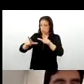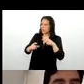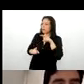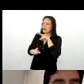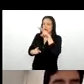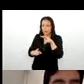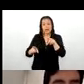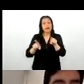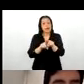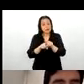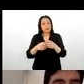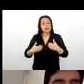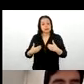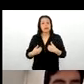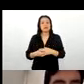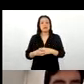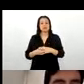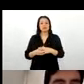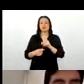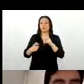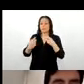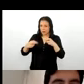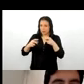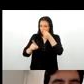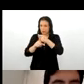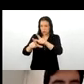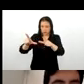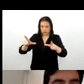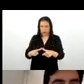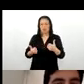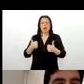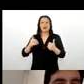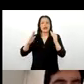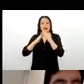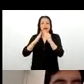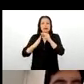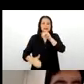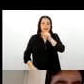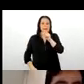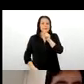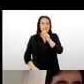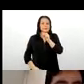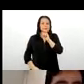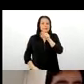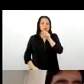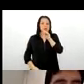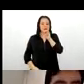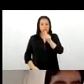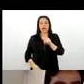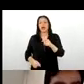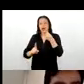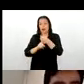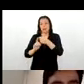y también tenemos una concesión local, ¿no? Que es a través de la Casa Matsigenga, en donde la comunidad